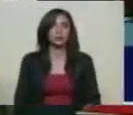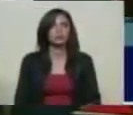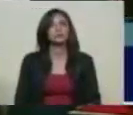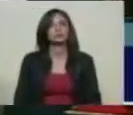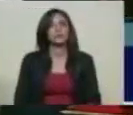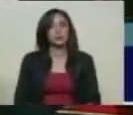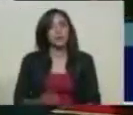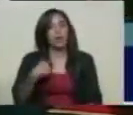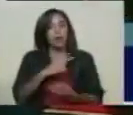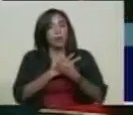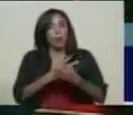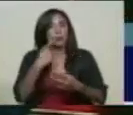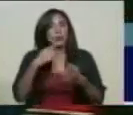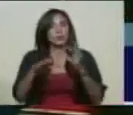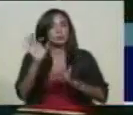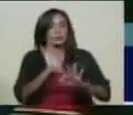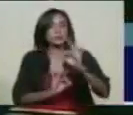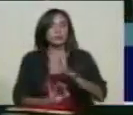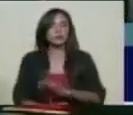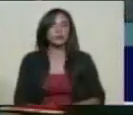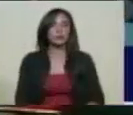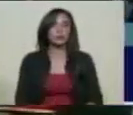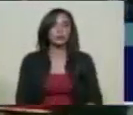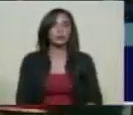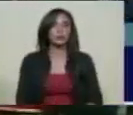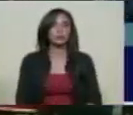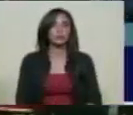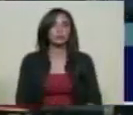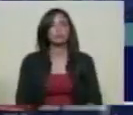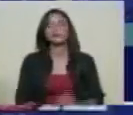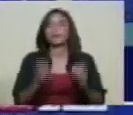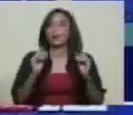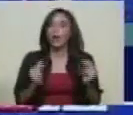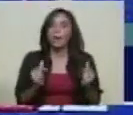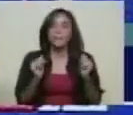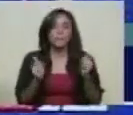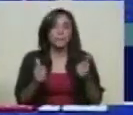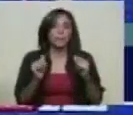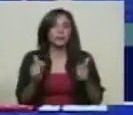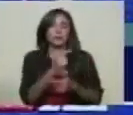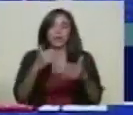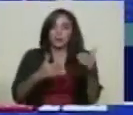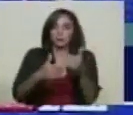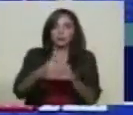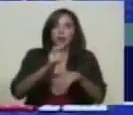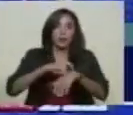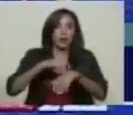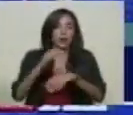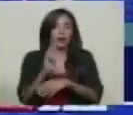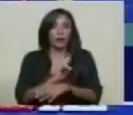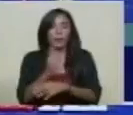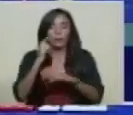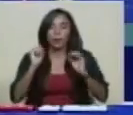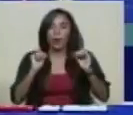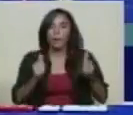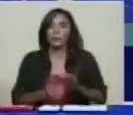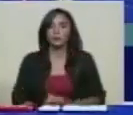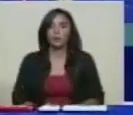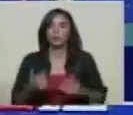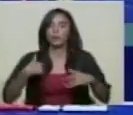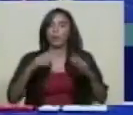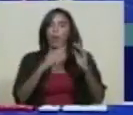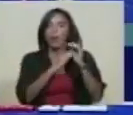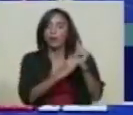unitaria que debe instalarse hoy mismo y empezar bajo el